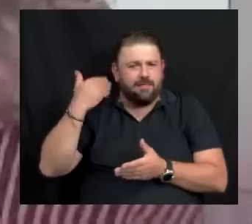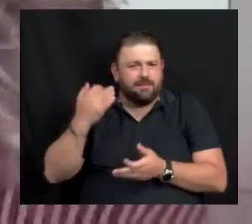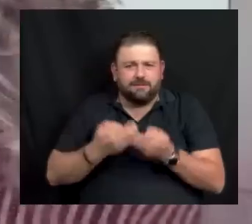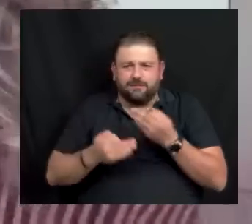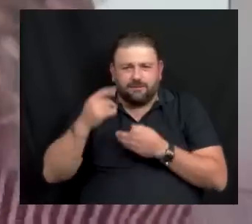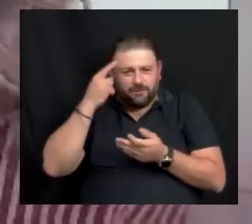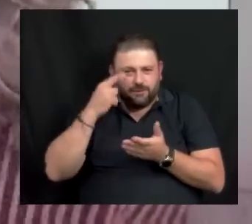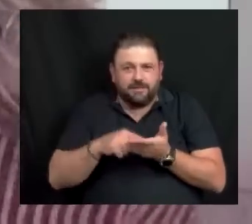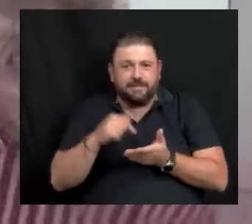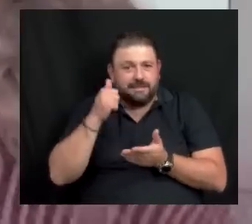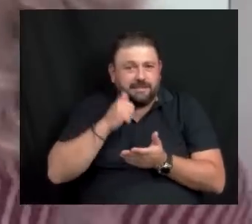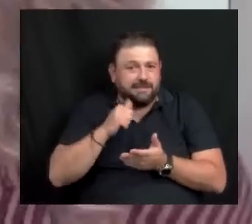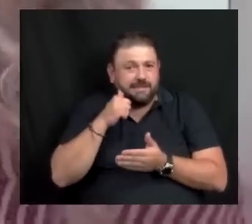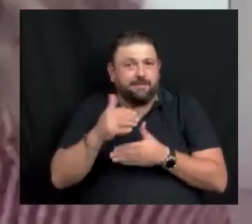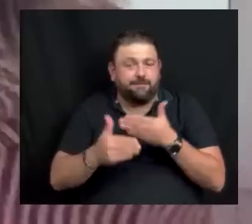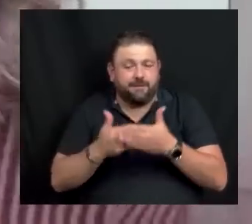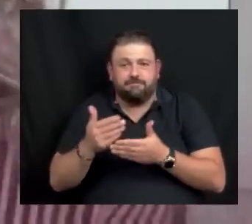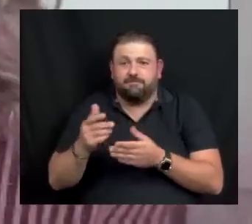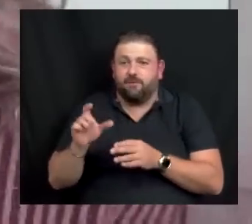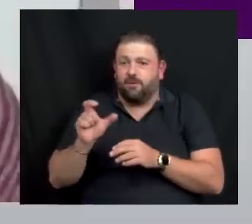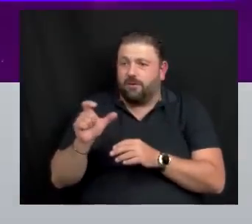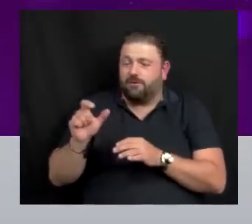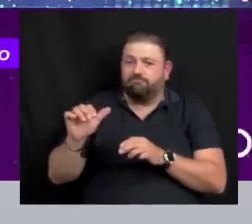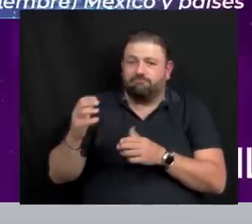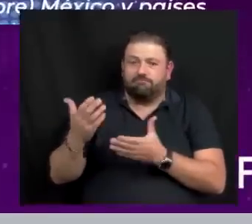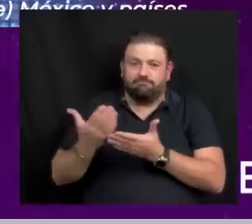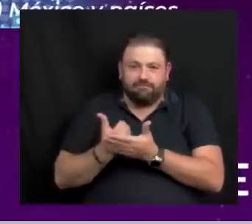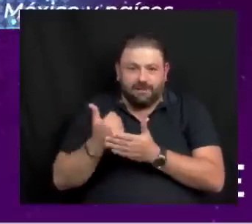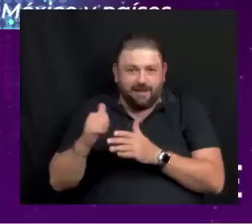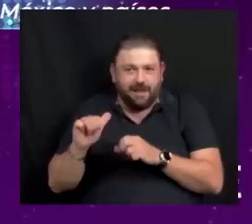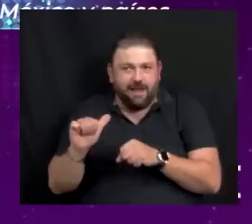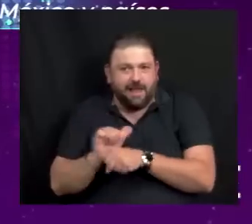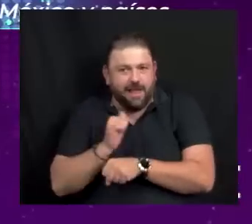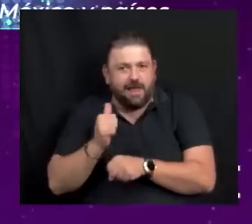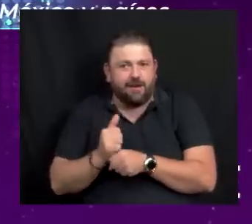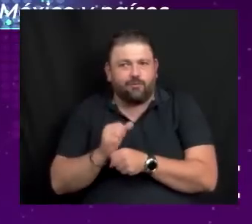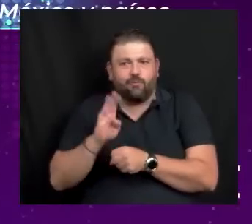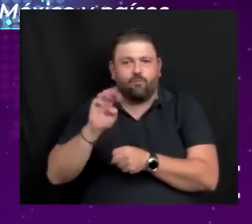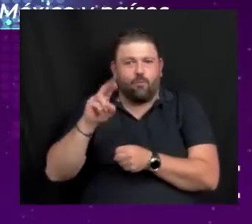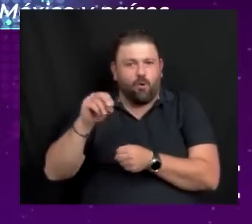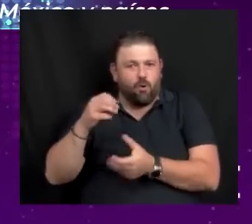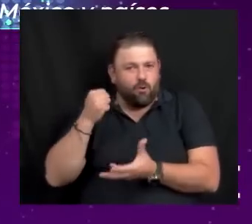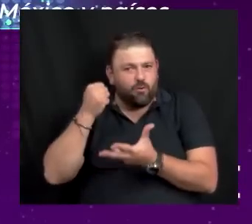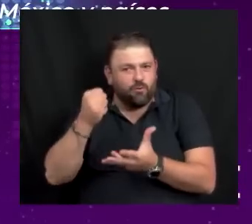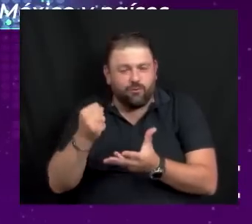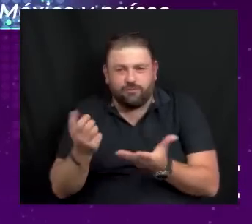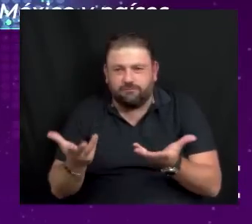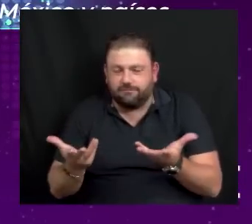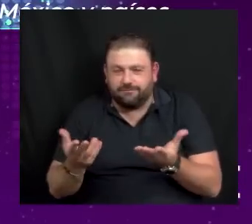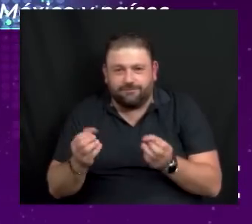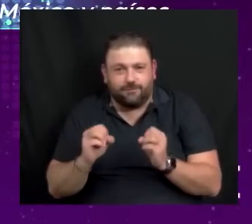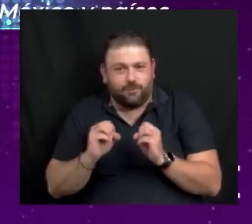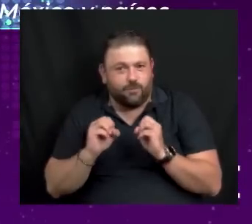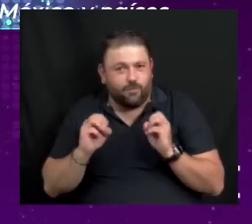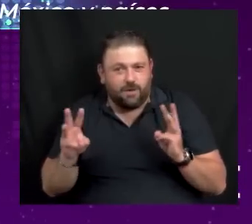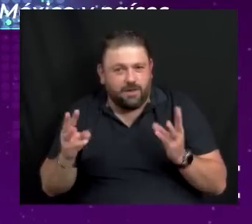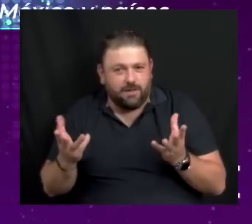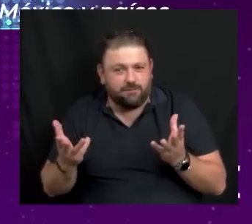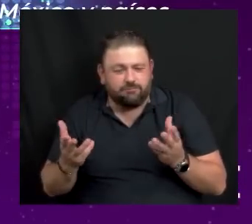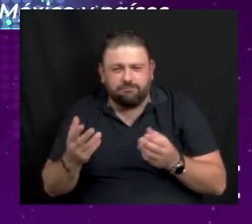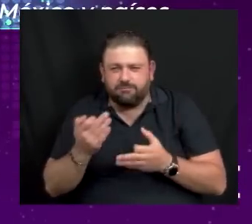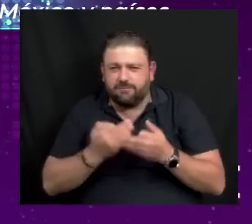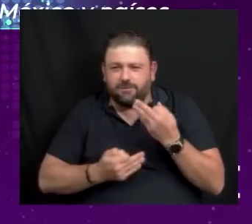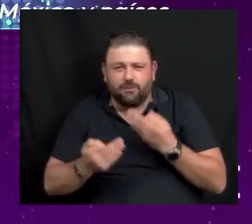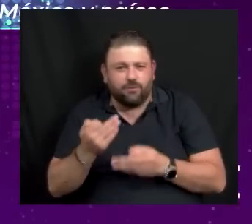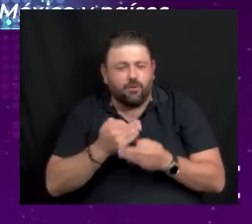parados ahí arriba recibiendo un carro, un bono, un nuevo nivel, dices, no lo puedo creer. Pero